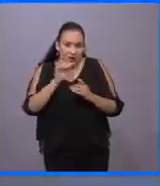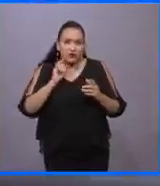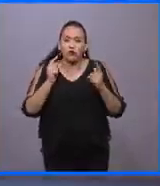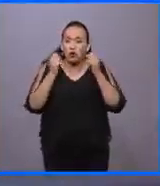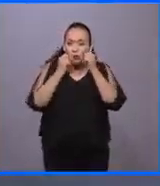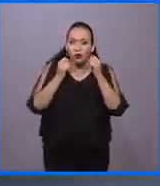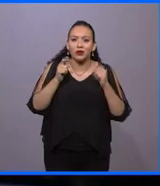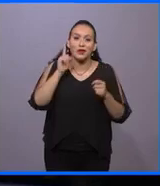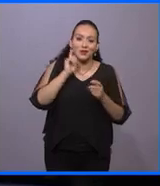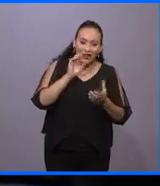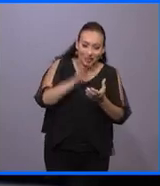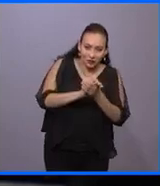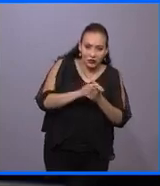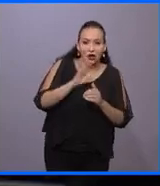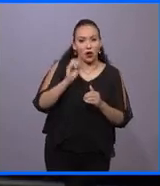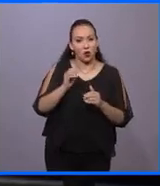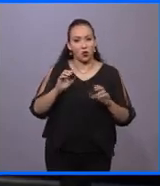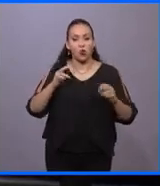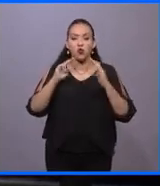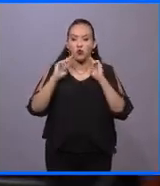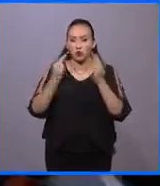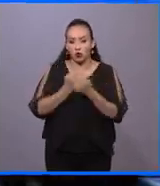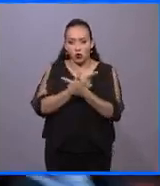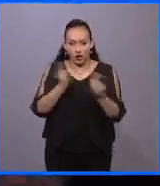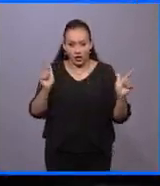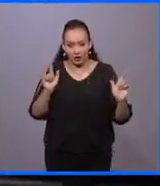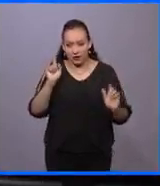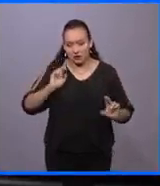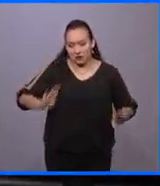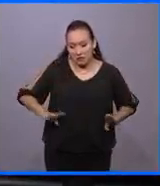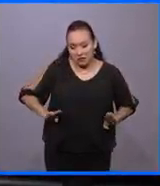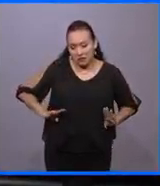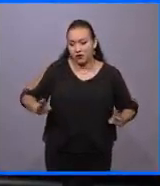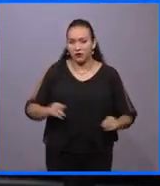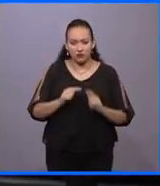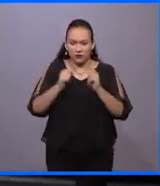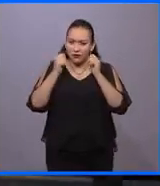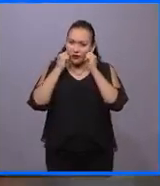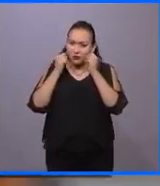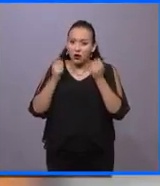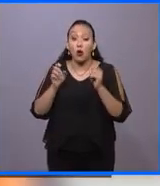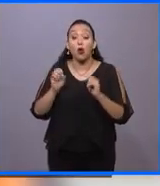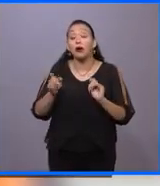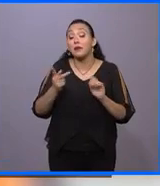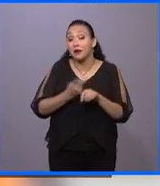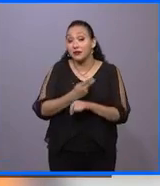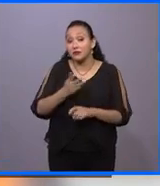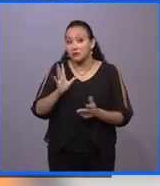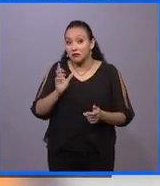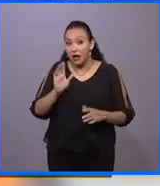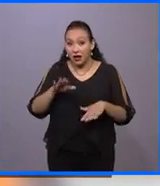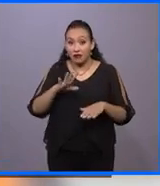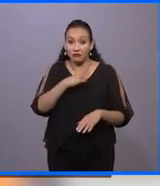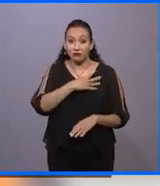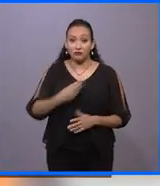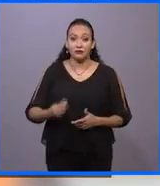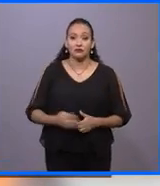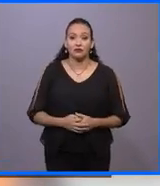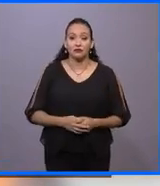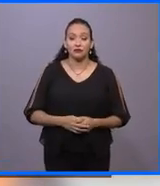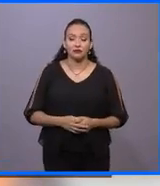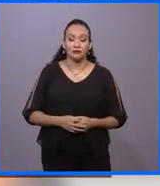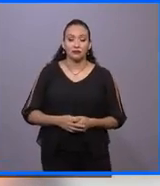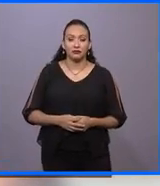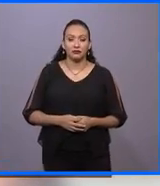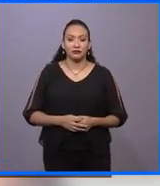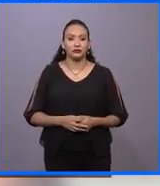esposa o concubina, atendiendo al principio del interés superior de la infancia cuando existen hijos. La interpretación que hoy toca hacer